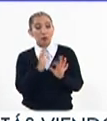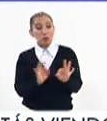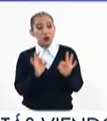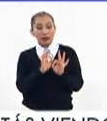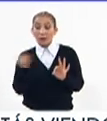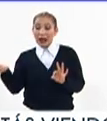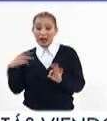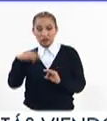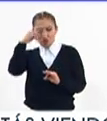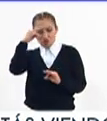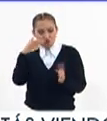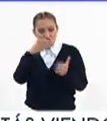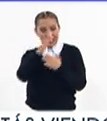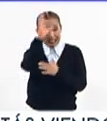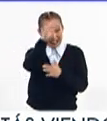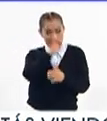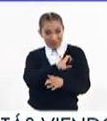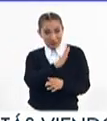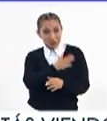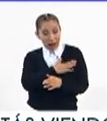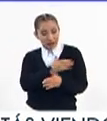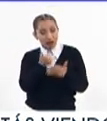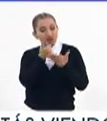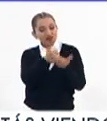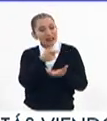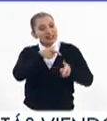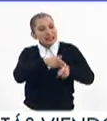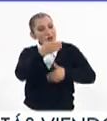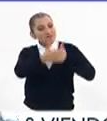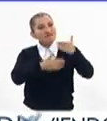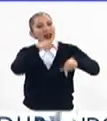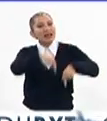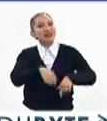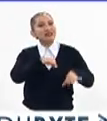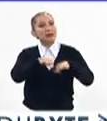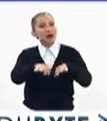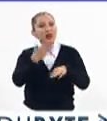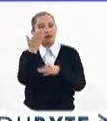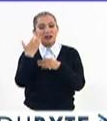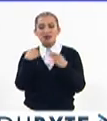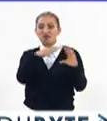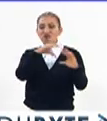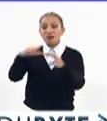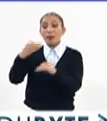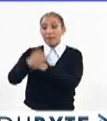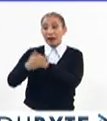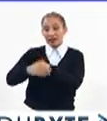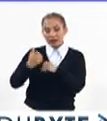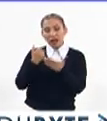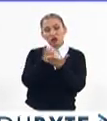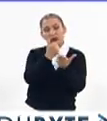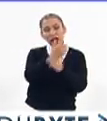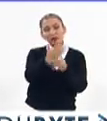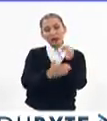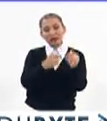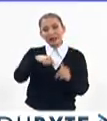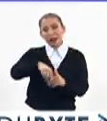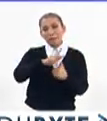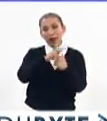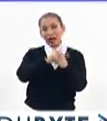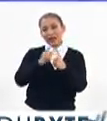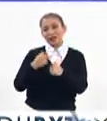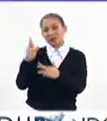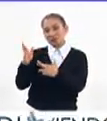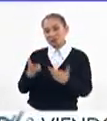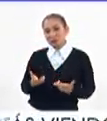para que los intelectuales y científicos españoles continuaran su desarrollo laboral y académico mientras contribuían al desarrollo del país que